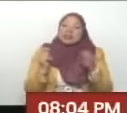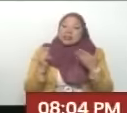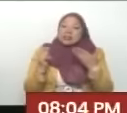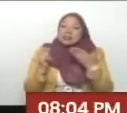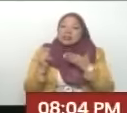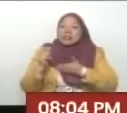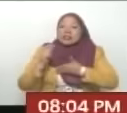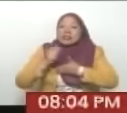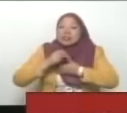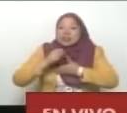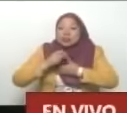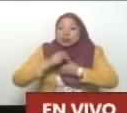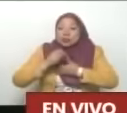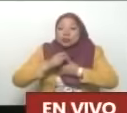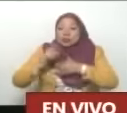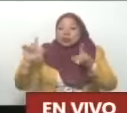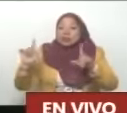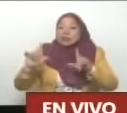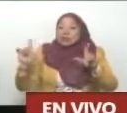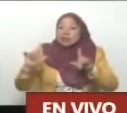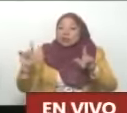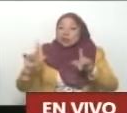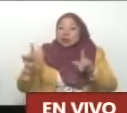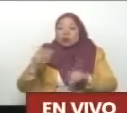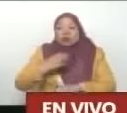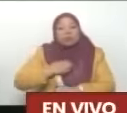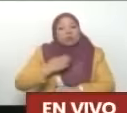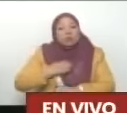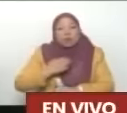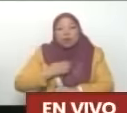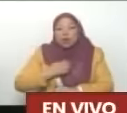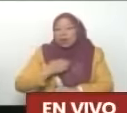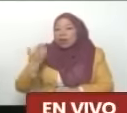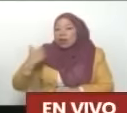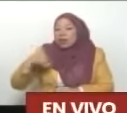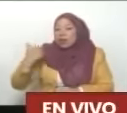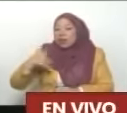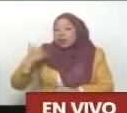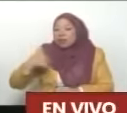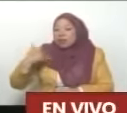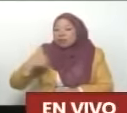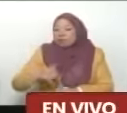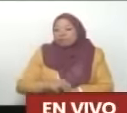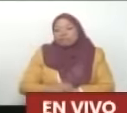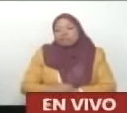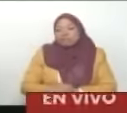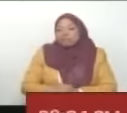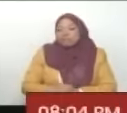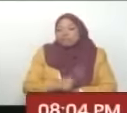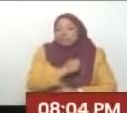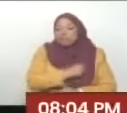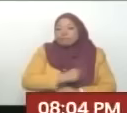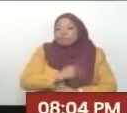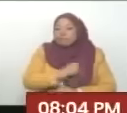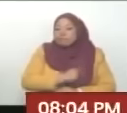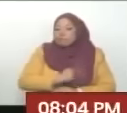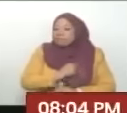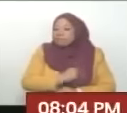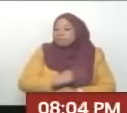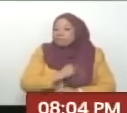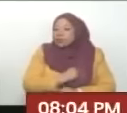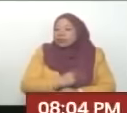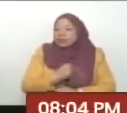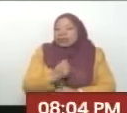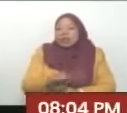citar parte de lo que dice el comunicado por parte de Telesur. Dale, porque no lo había visto, no había visto esa noticia. Sí, señor. Dice así Telesur: la